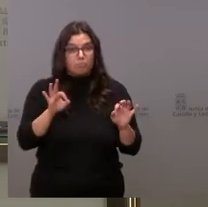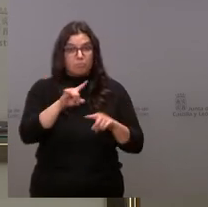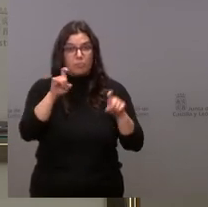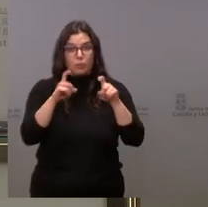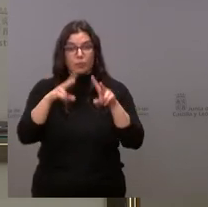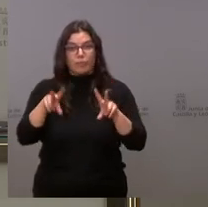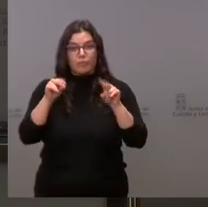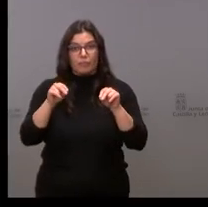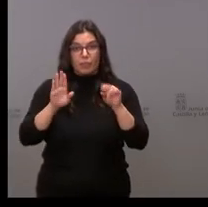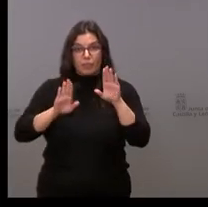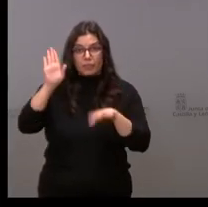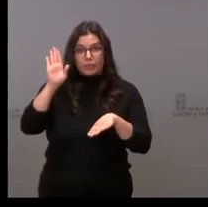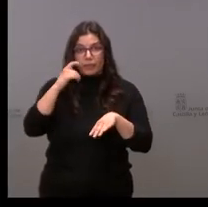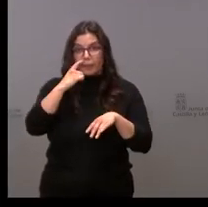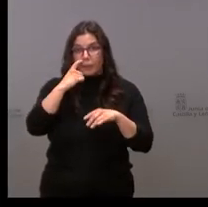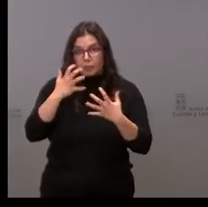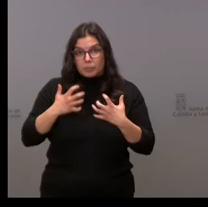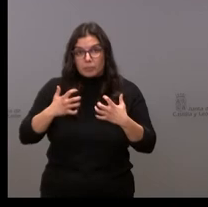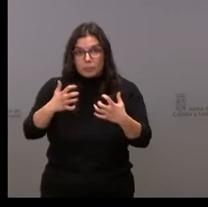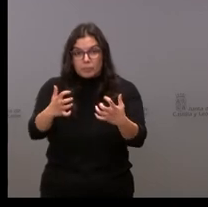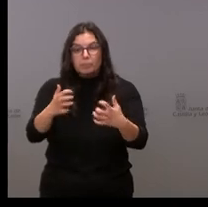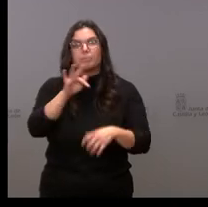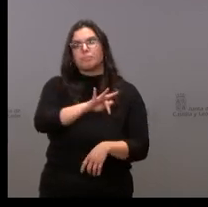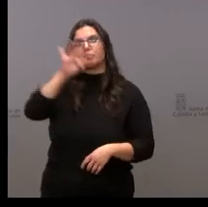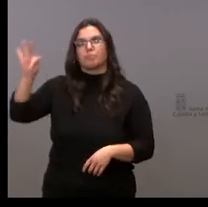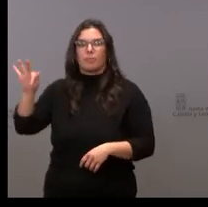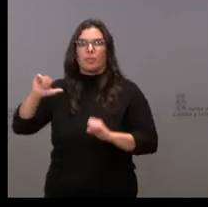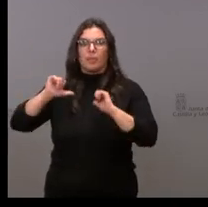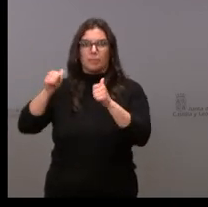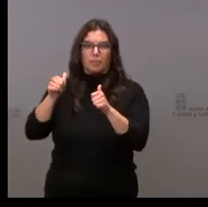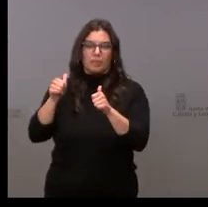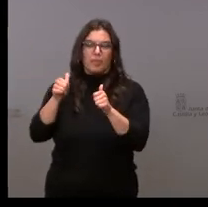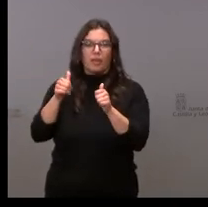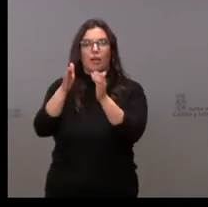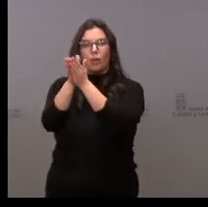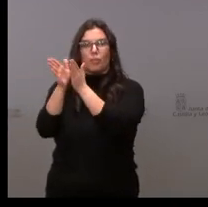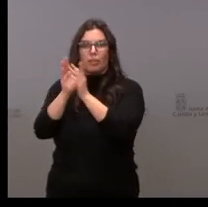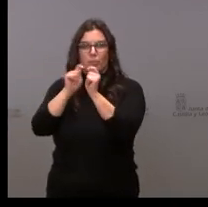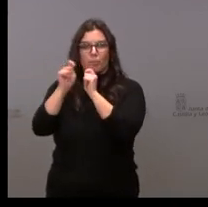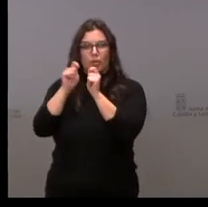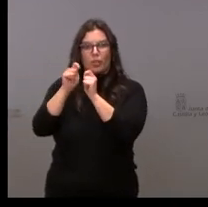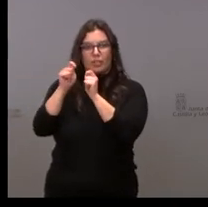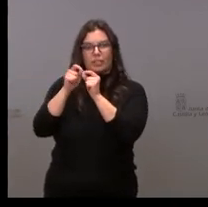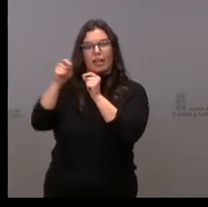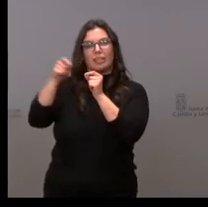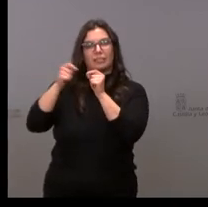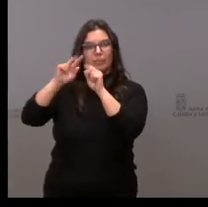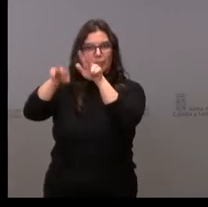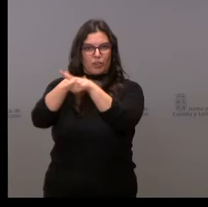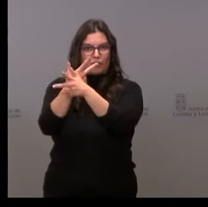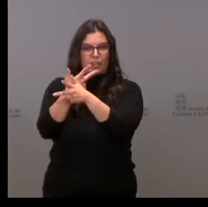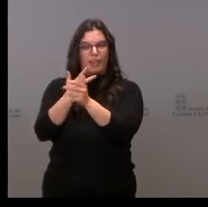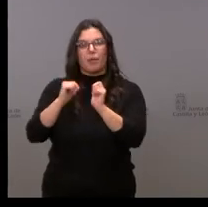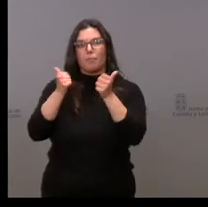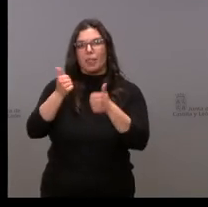si salimos como siempre en este punto un turno de preguntas con los periodistas que nos siguen por videoconferencia y vamos a